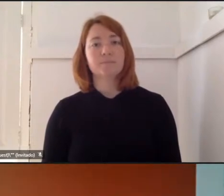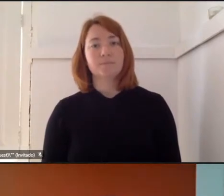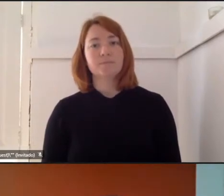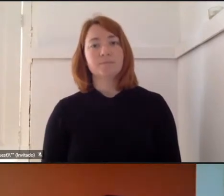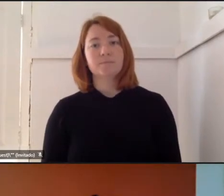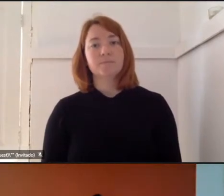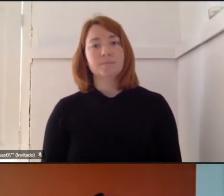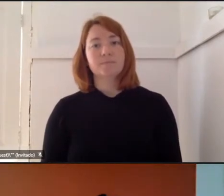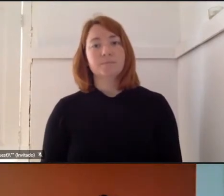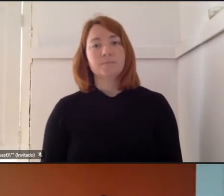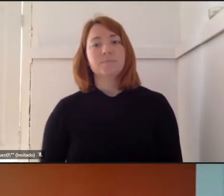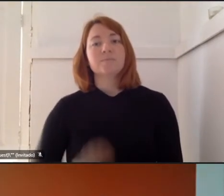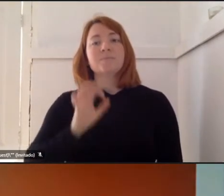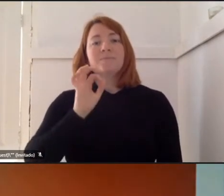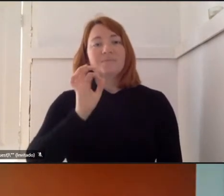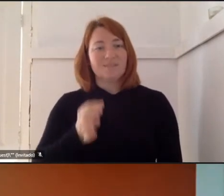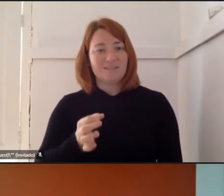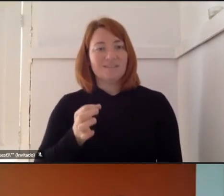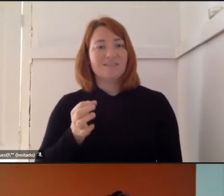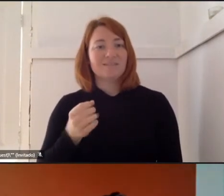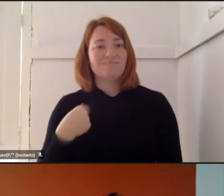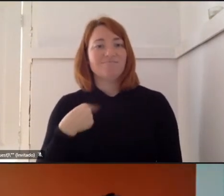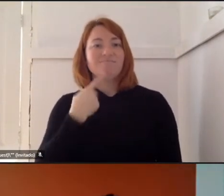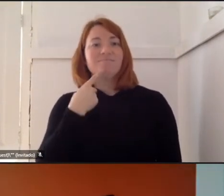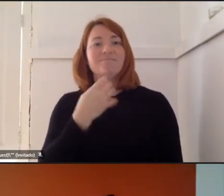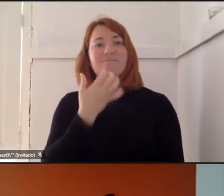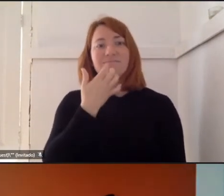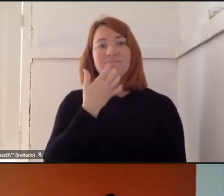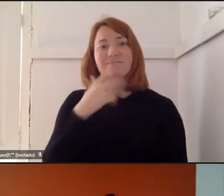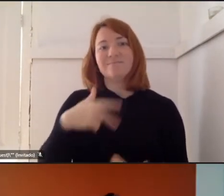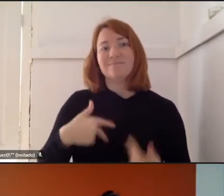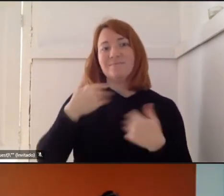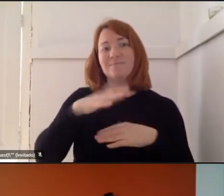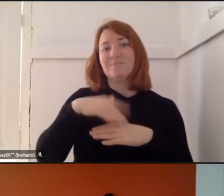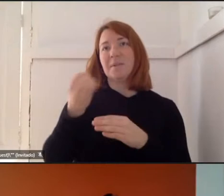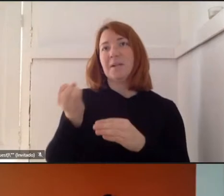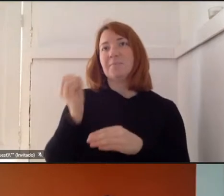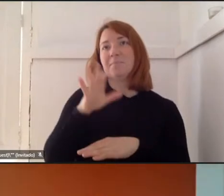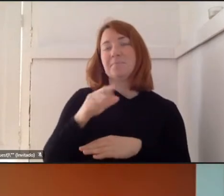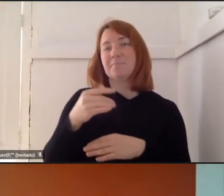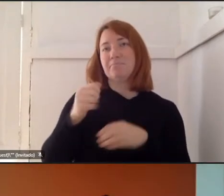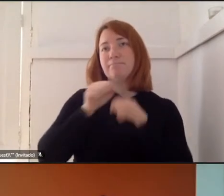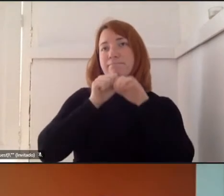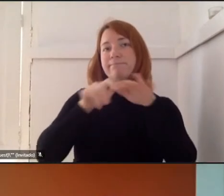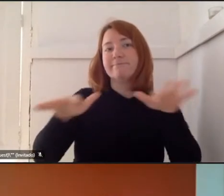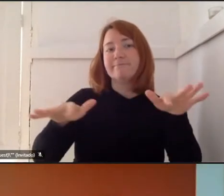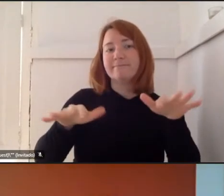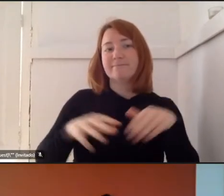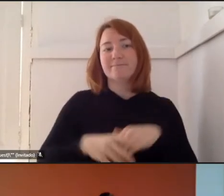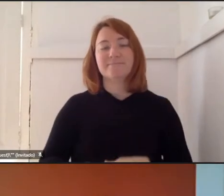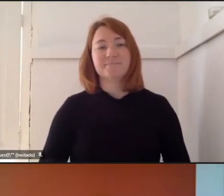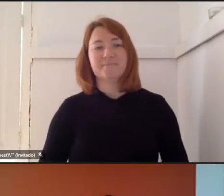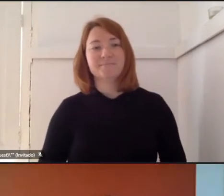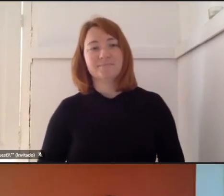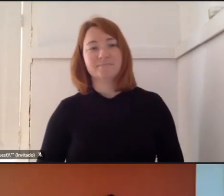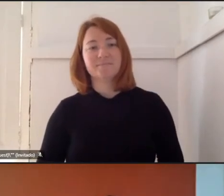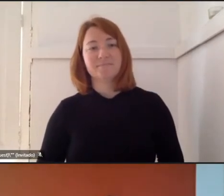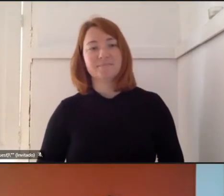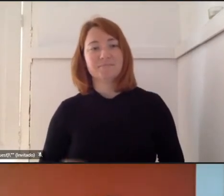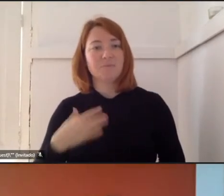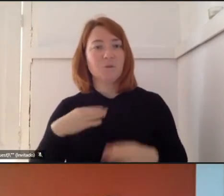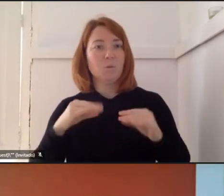pero la podemos colgar, sí, ¿verdad? No está. Sí. A ver, yo he utilizado imágenes, pero yo creo que se